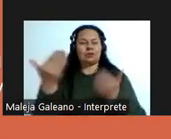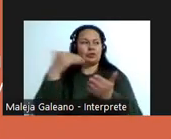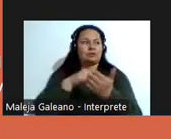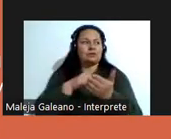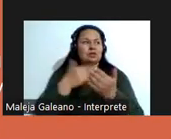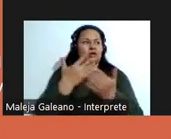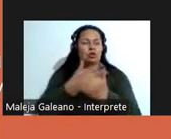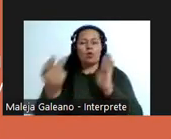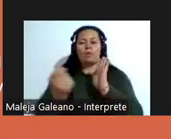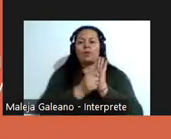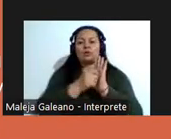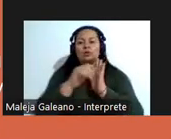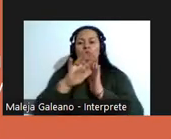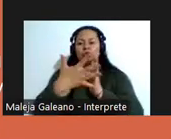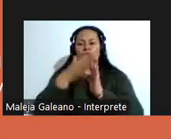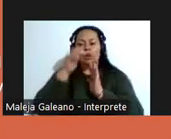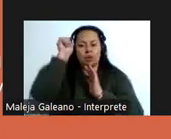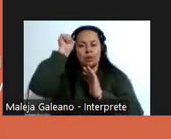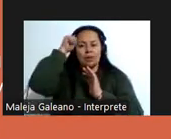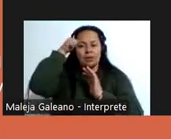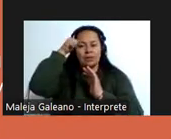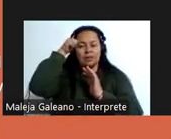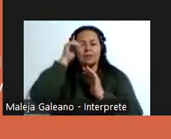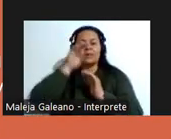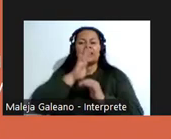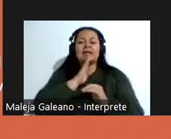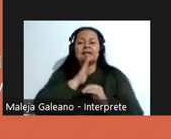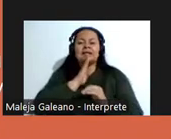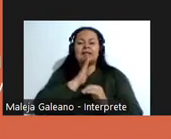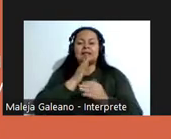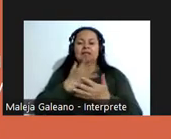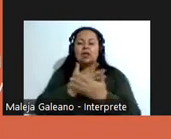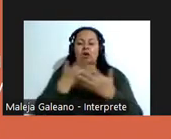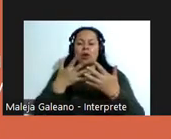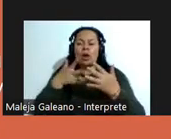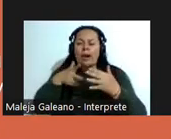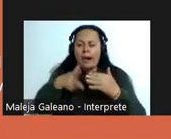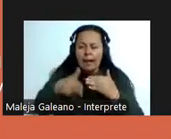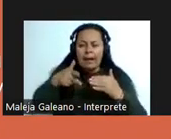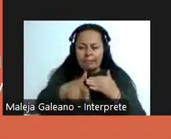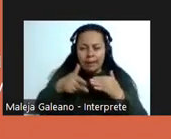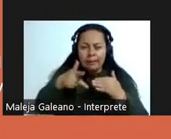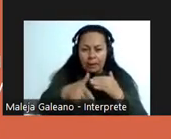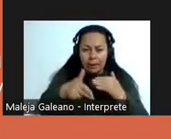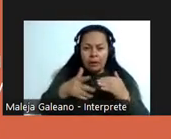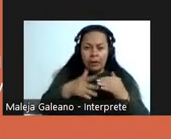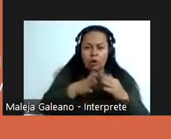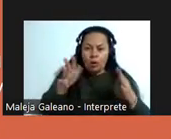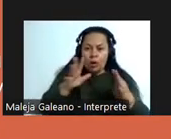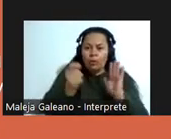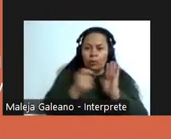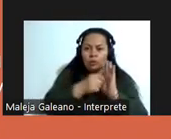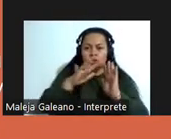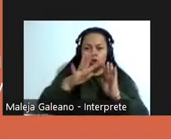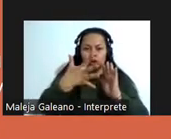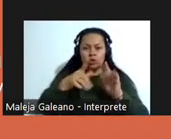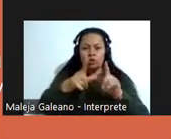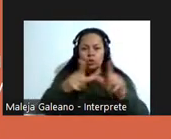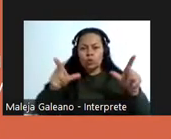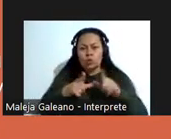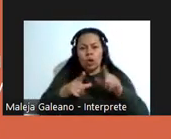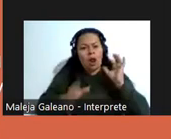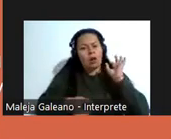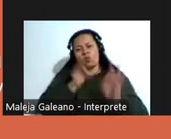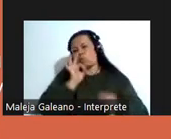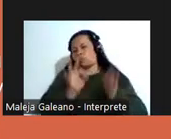punto 5. Recuerdo para quienes se les entrecortó un poquito lo del punto 5. Un lugar de injusticia. Un